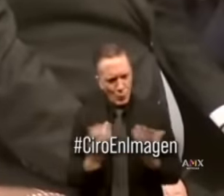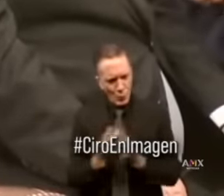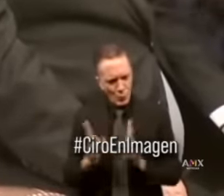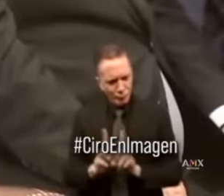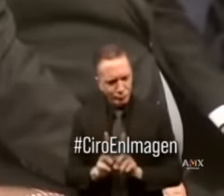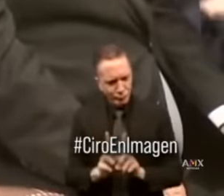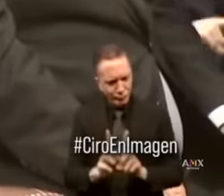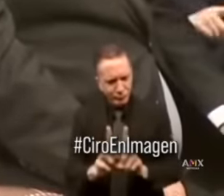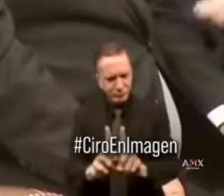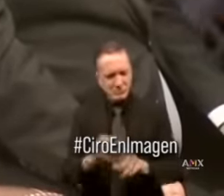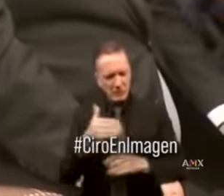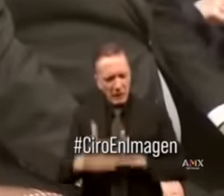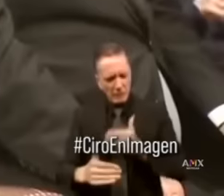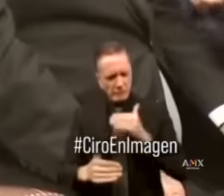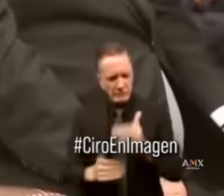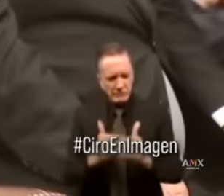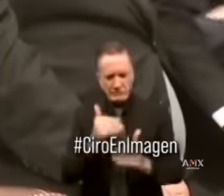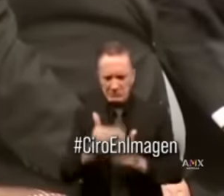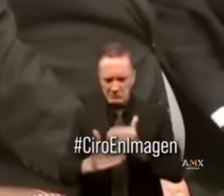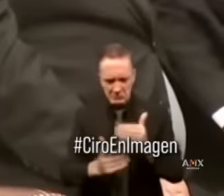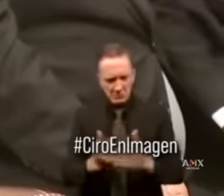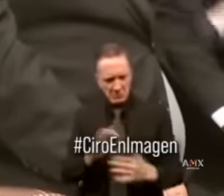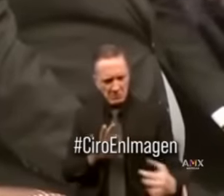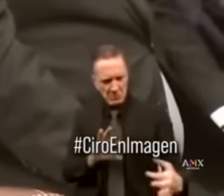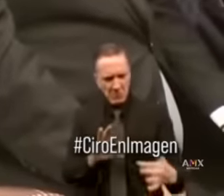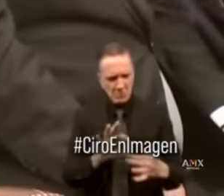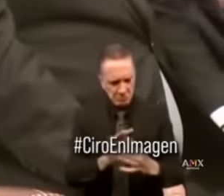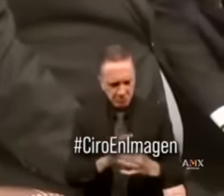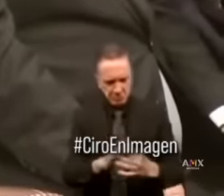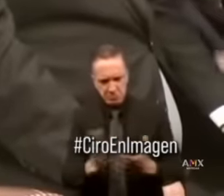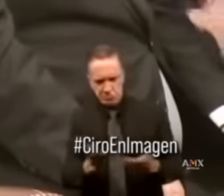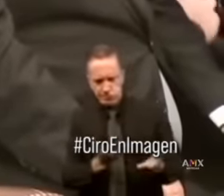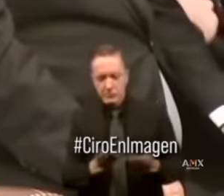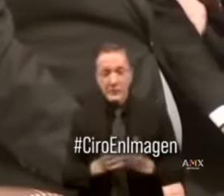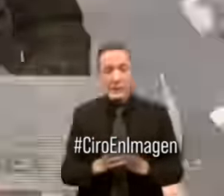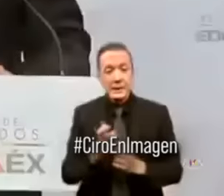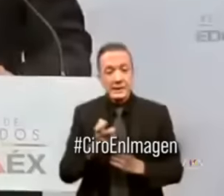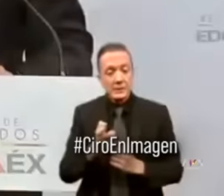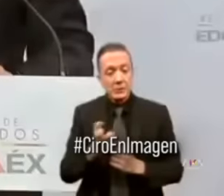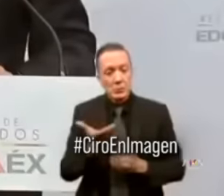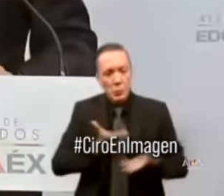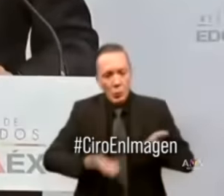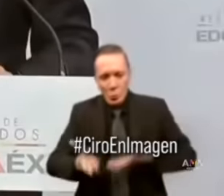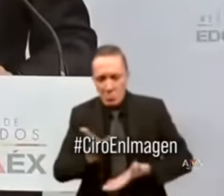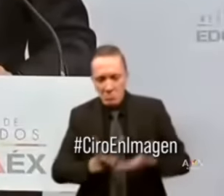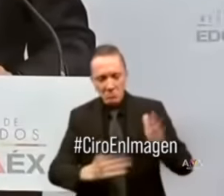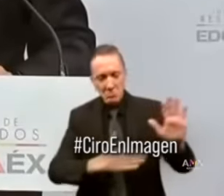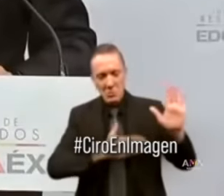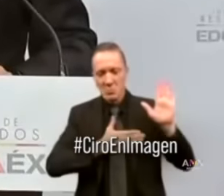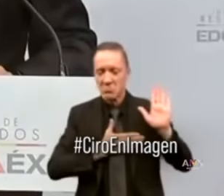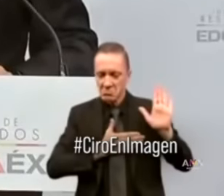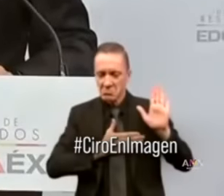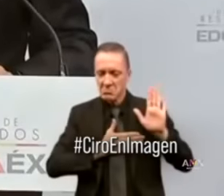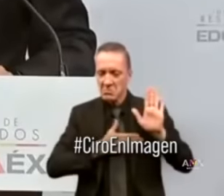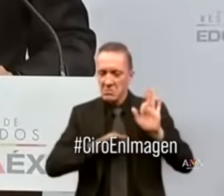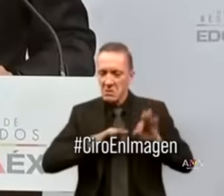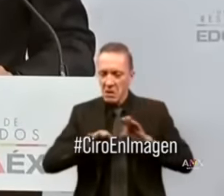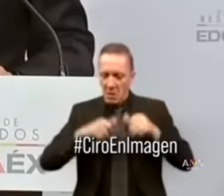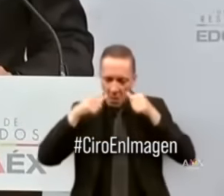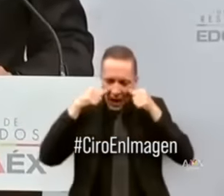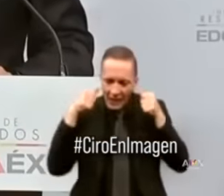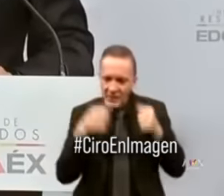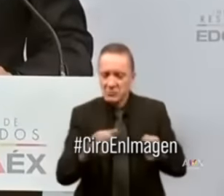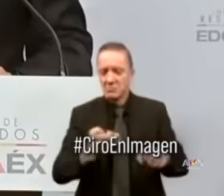caminamos juntos avanzamos de manera coordinada y compartimos el compromiso de trabajar por el estado de